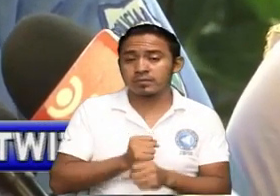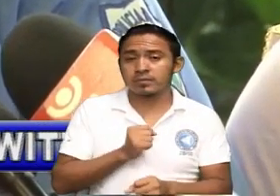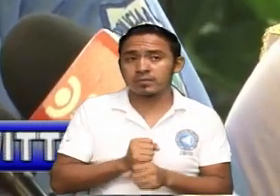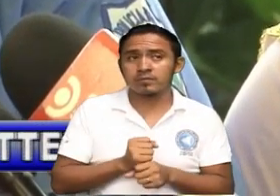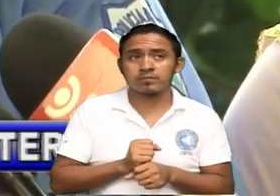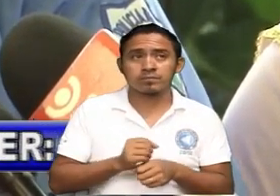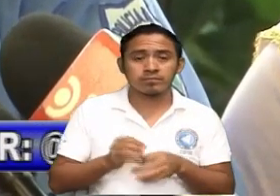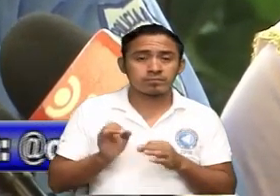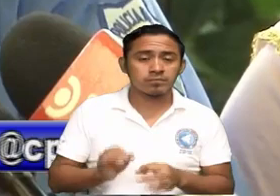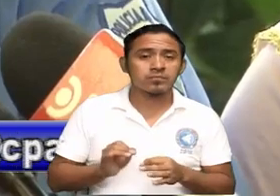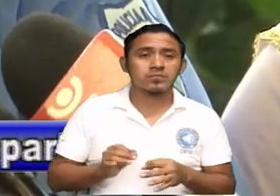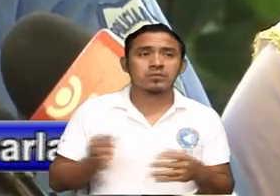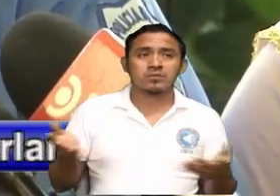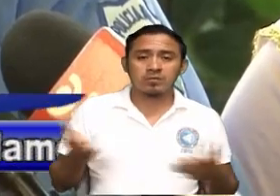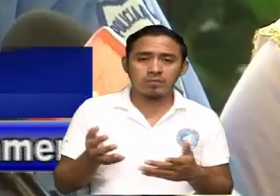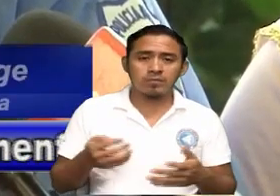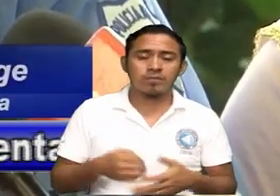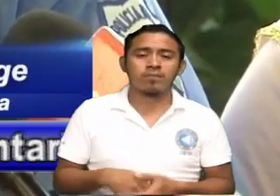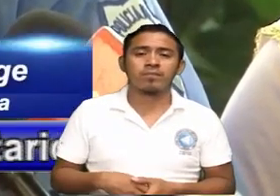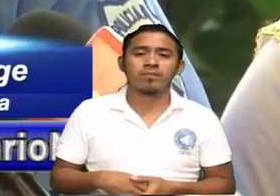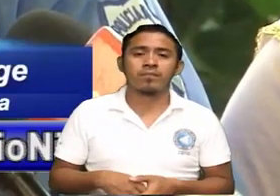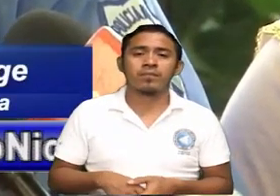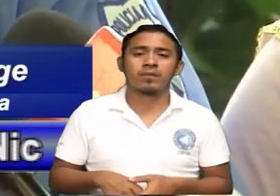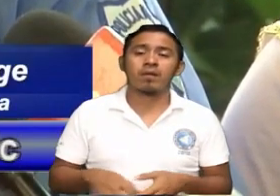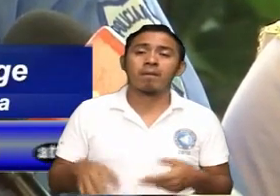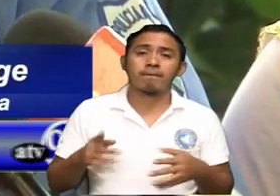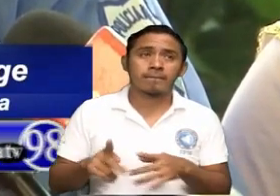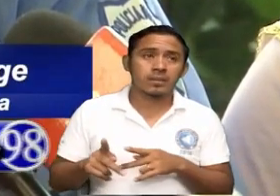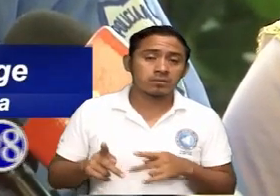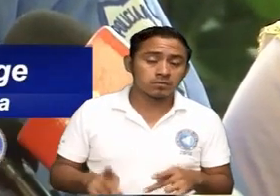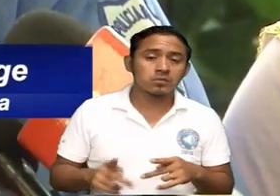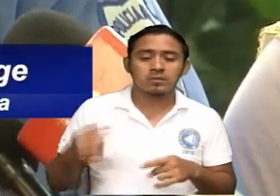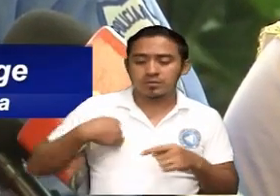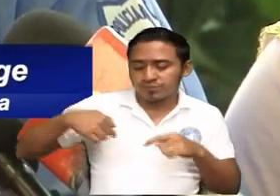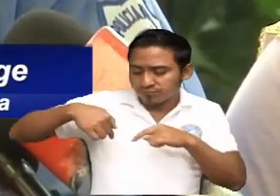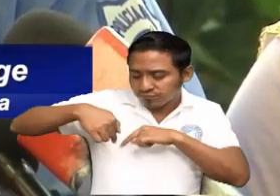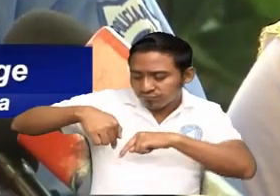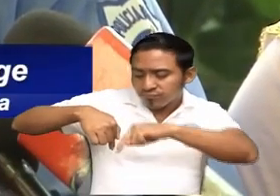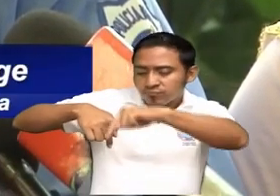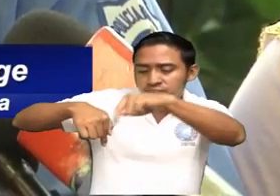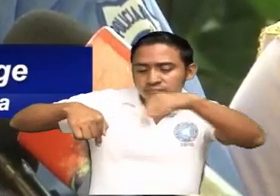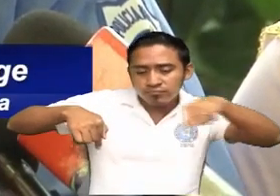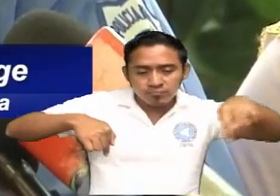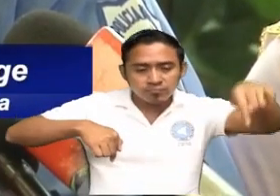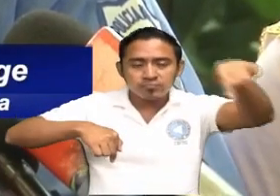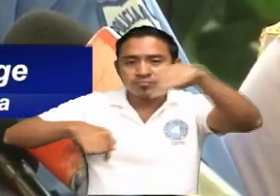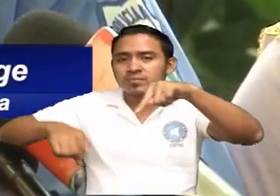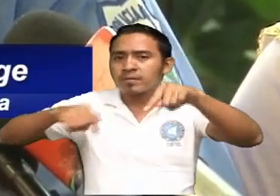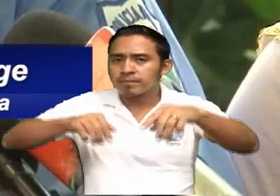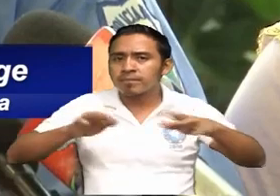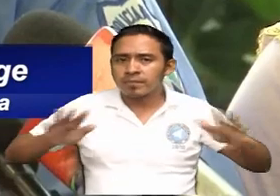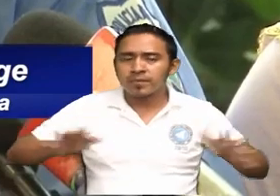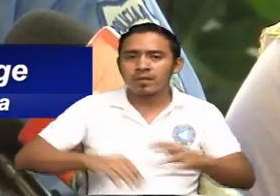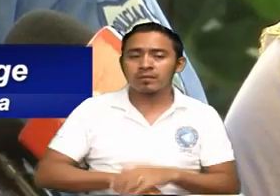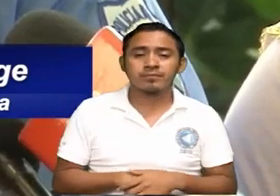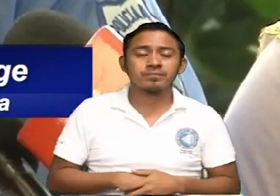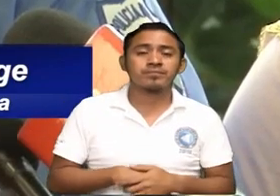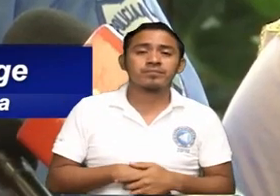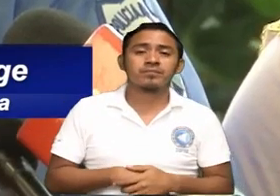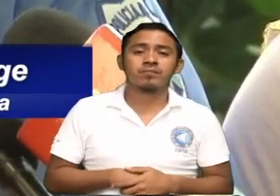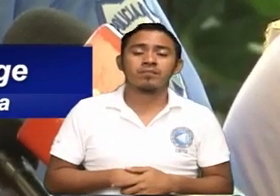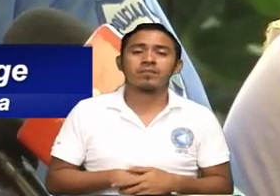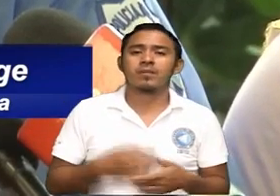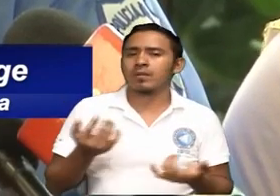cuenta propia que estarán a todo lo largo del recorrido, sin olvidar de que